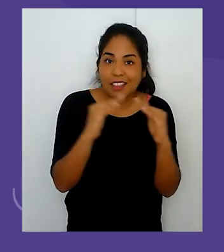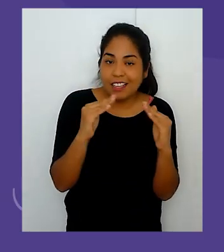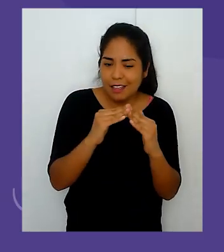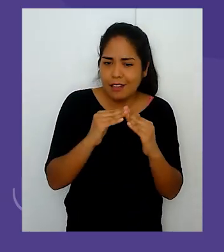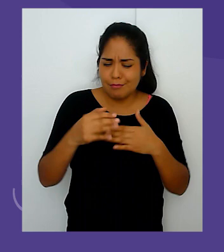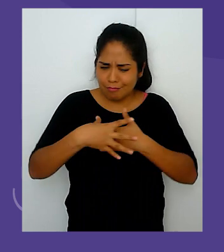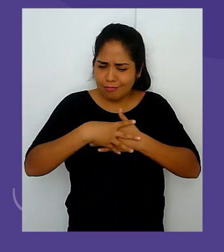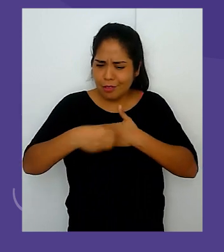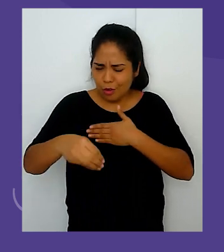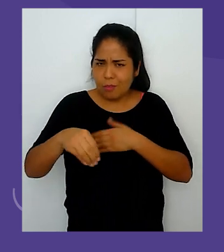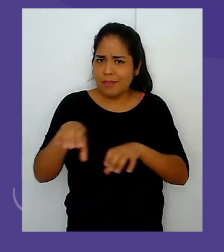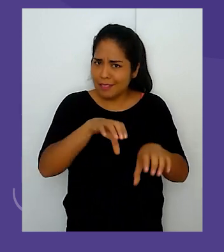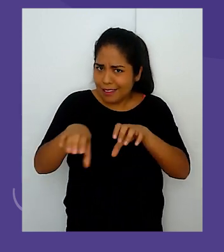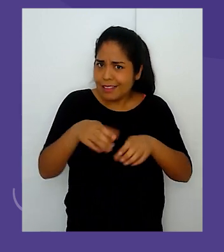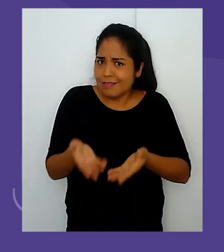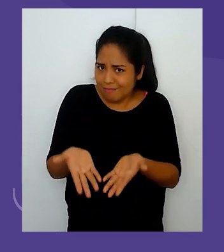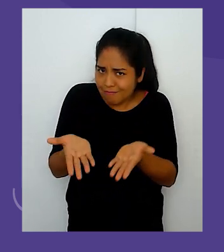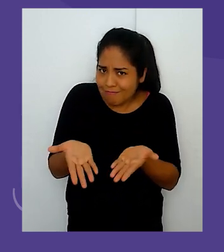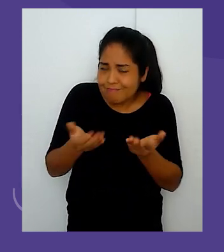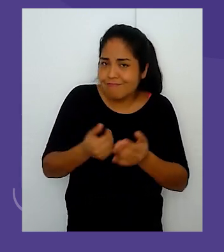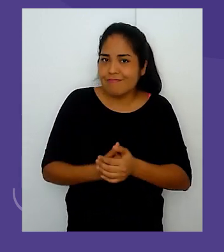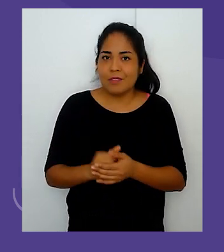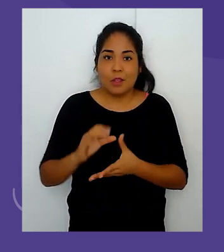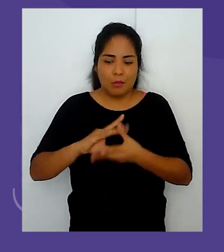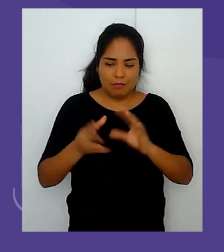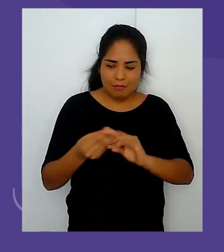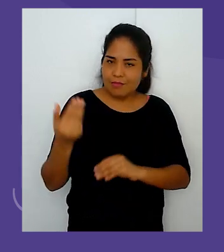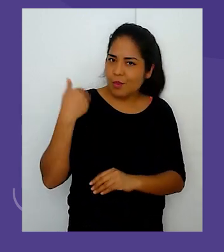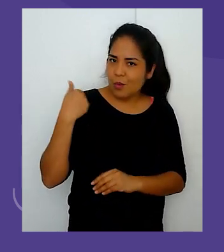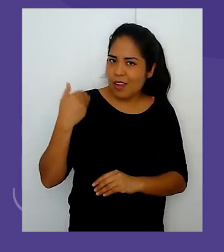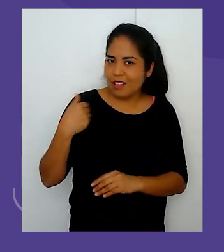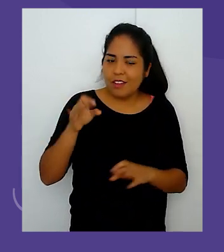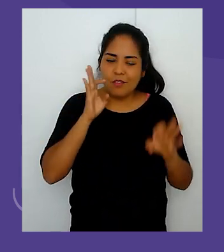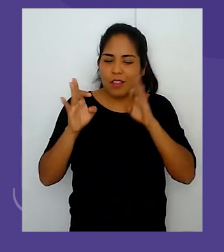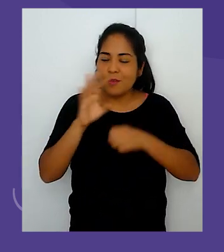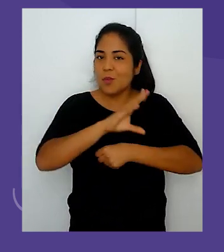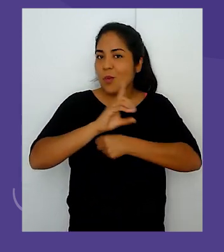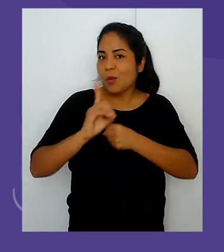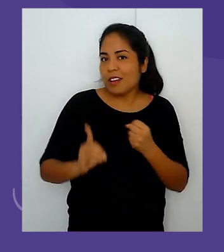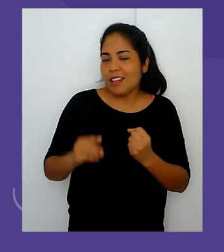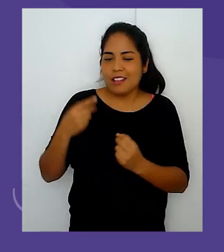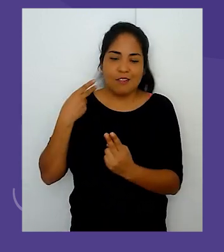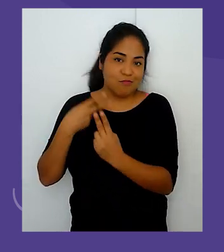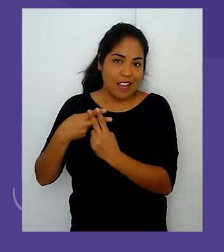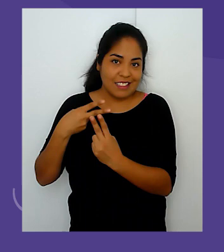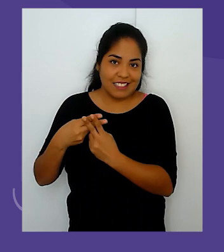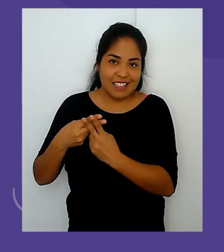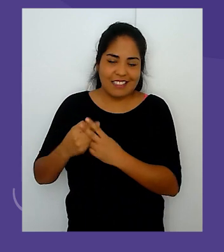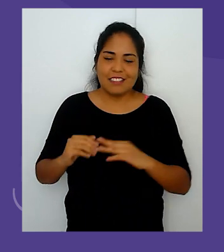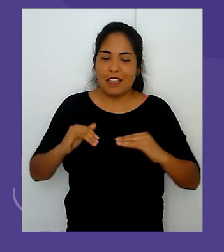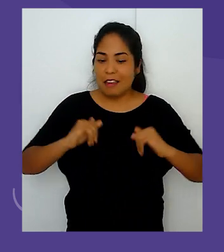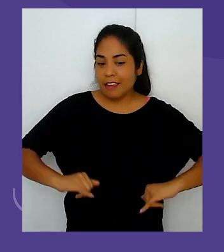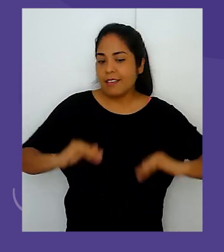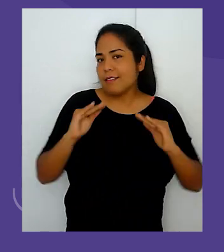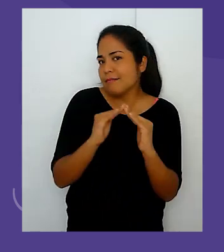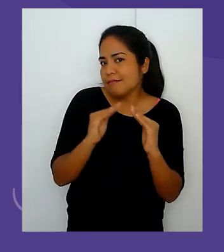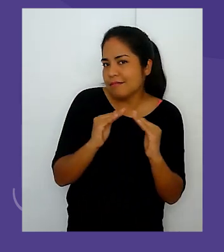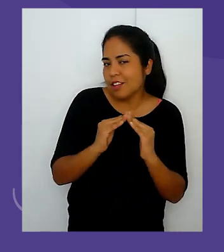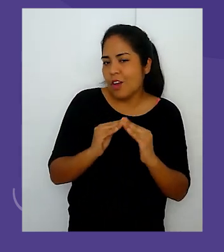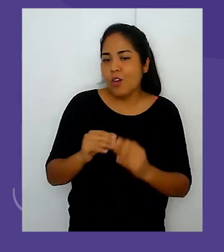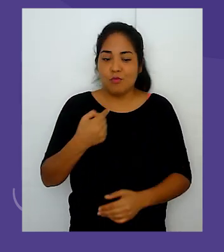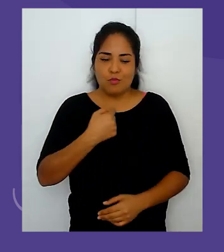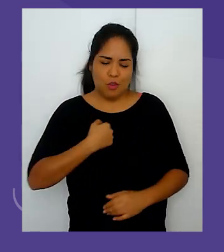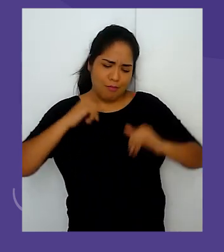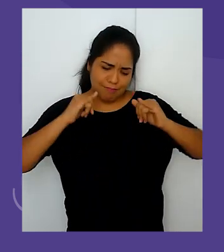turno. Realiza estas actividades en casa y cuéntanos cómo te fue. Etiqueta a Minconadis y usa los